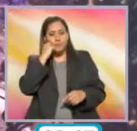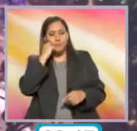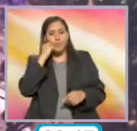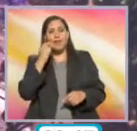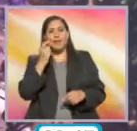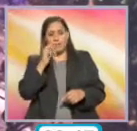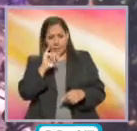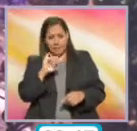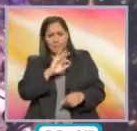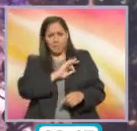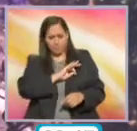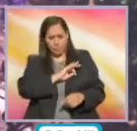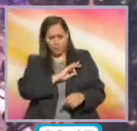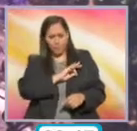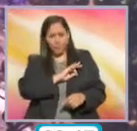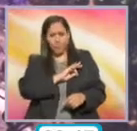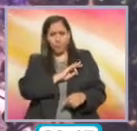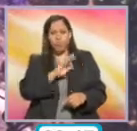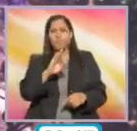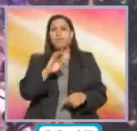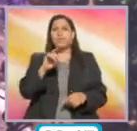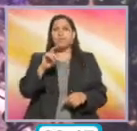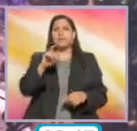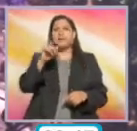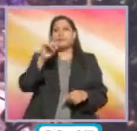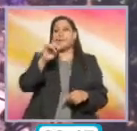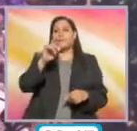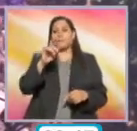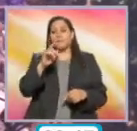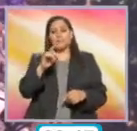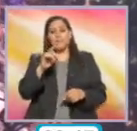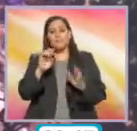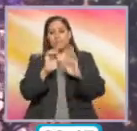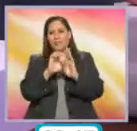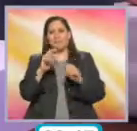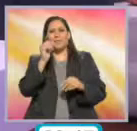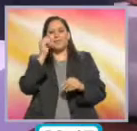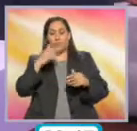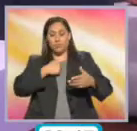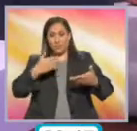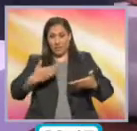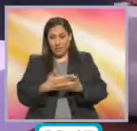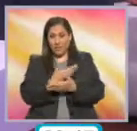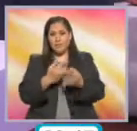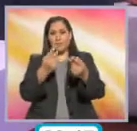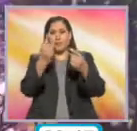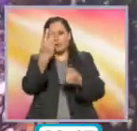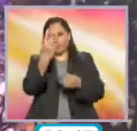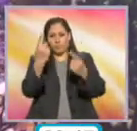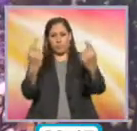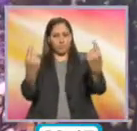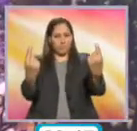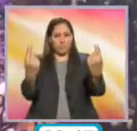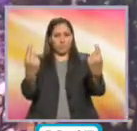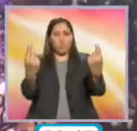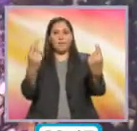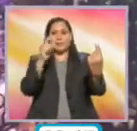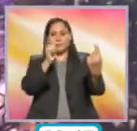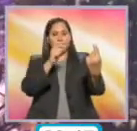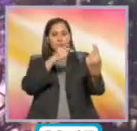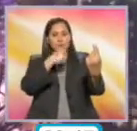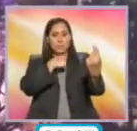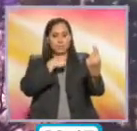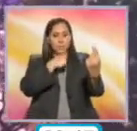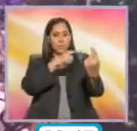es posible que me acepte, y como tenemos dos imágenes siempre que nacemos, entonces la imagen incondicional es